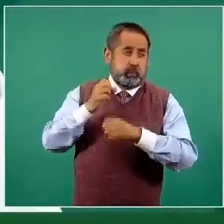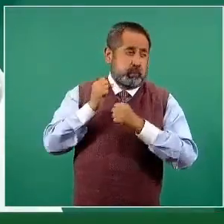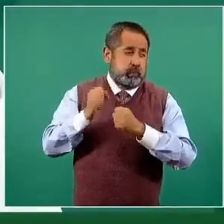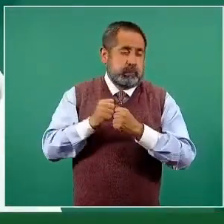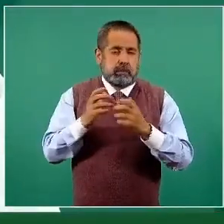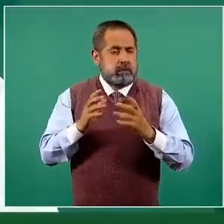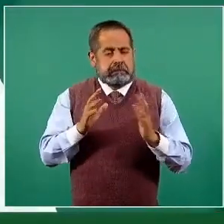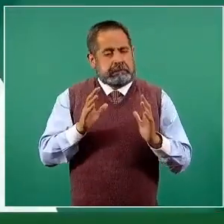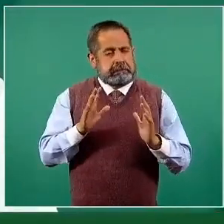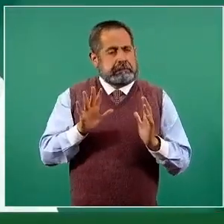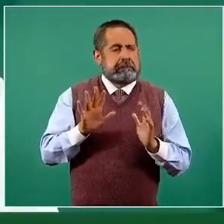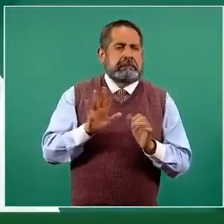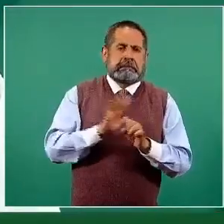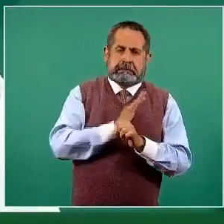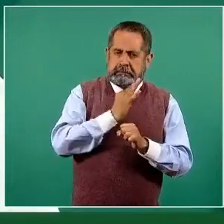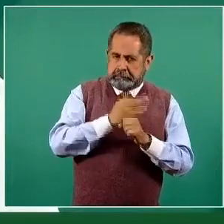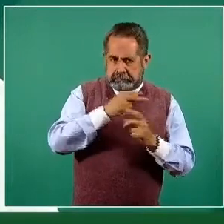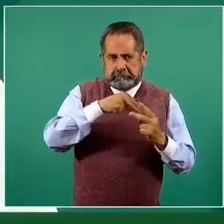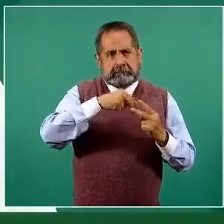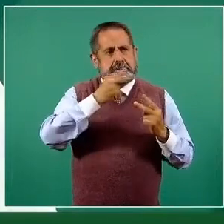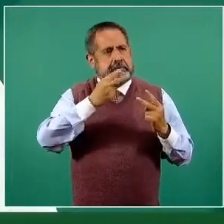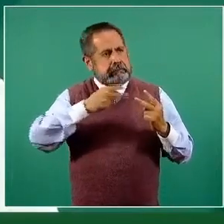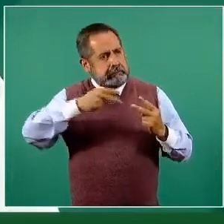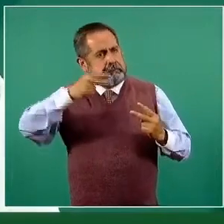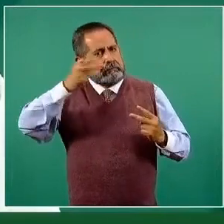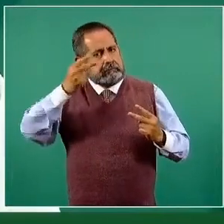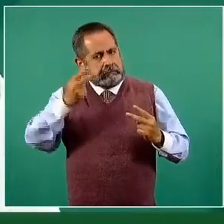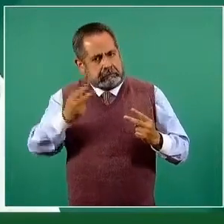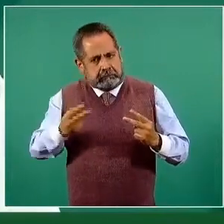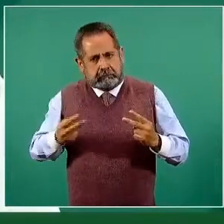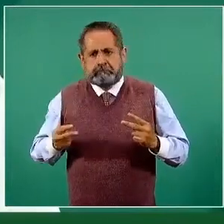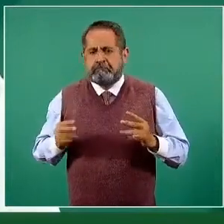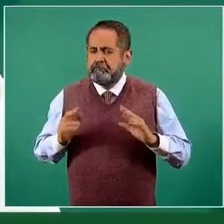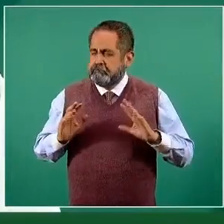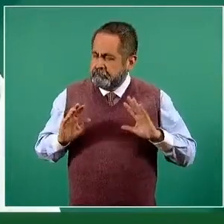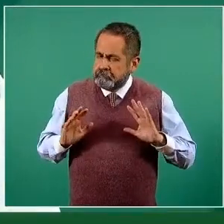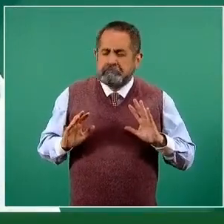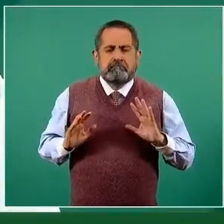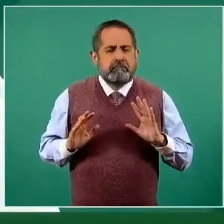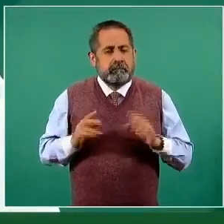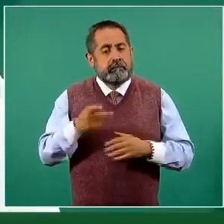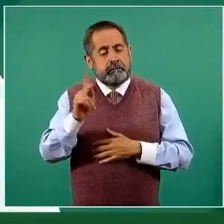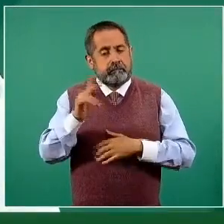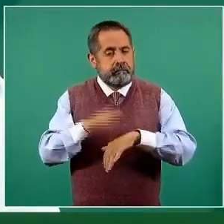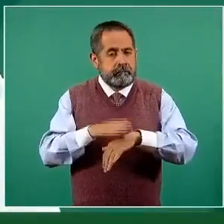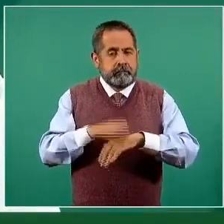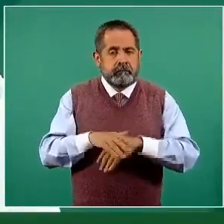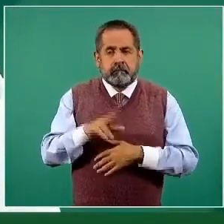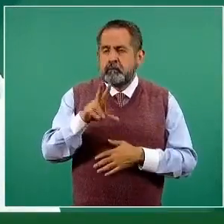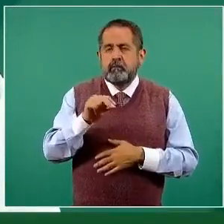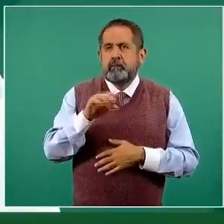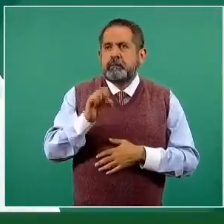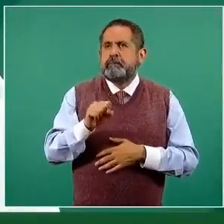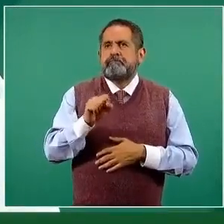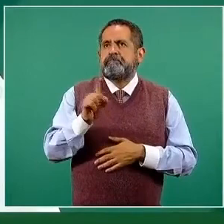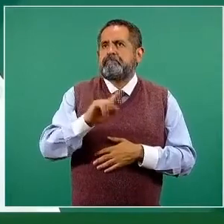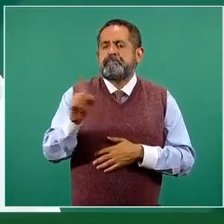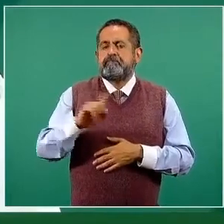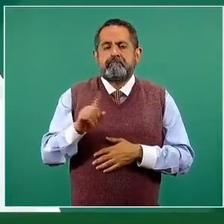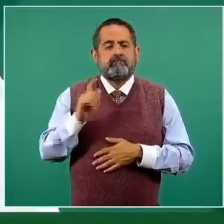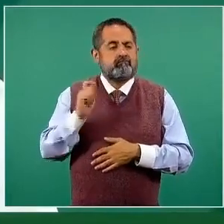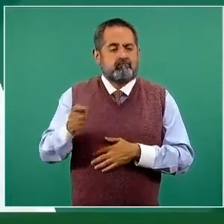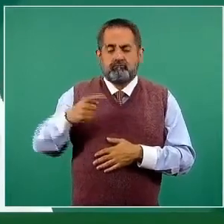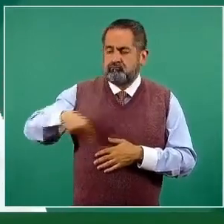tanta amplitud como lo hay en otros países. Pero, insisto, no existe una